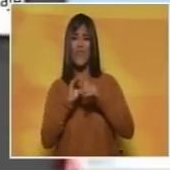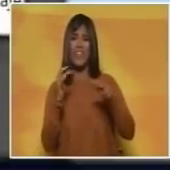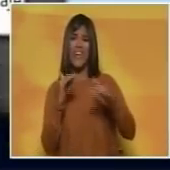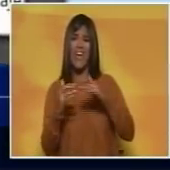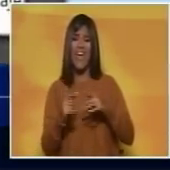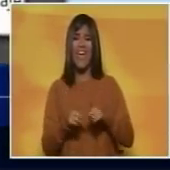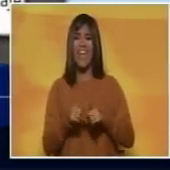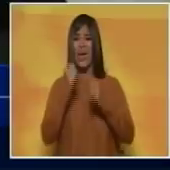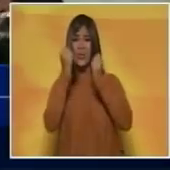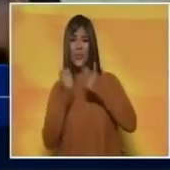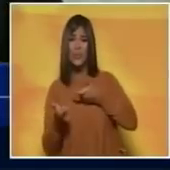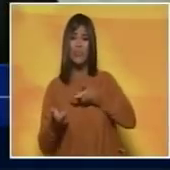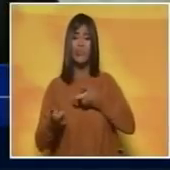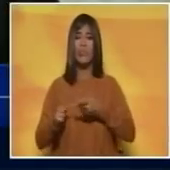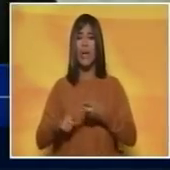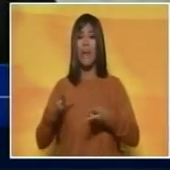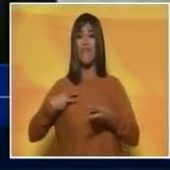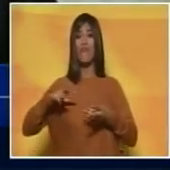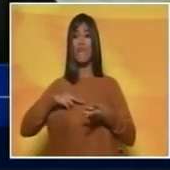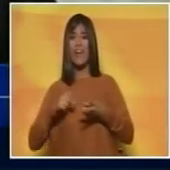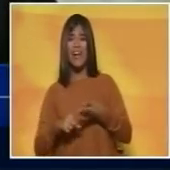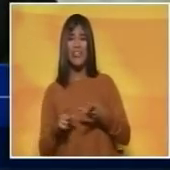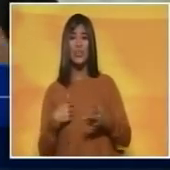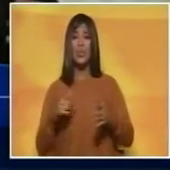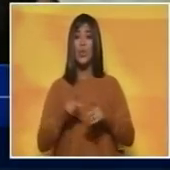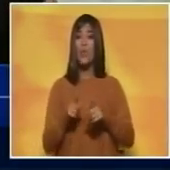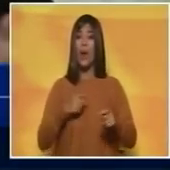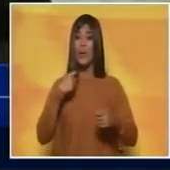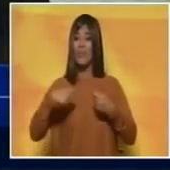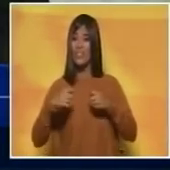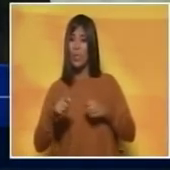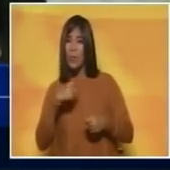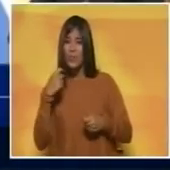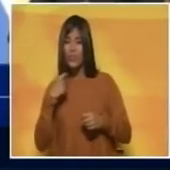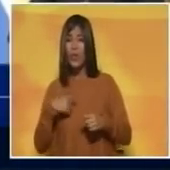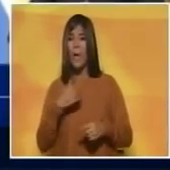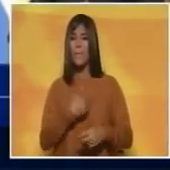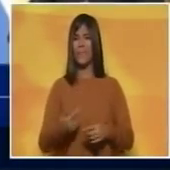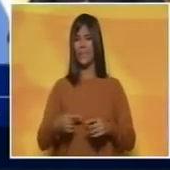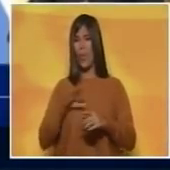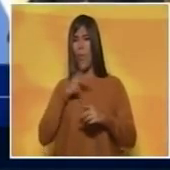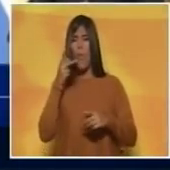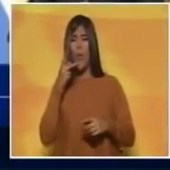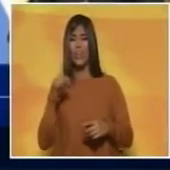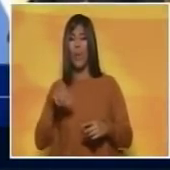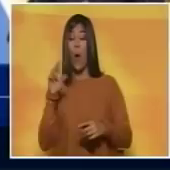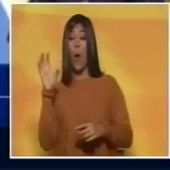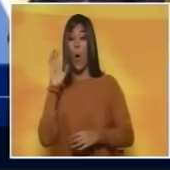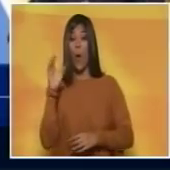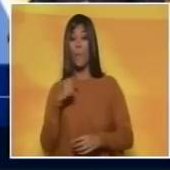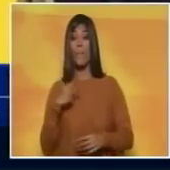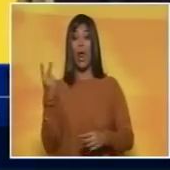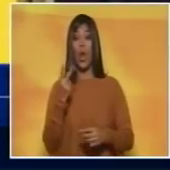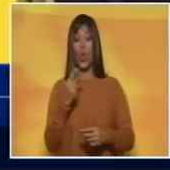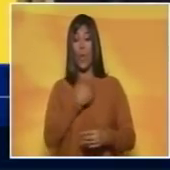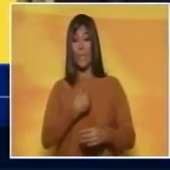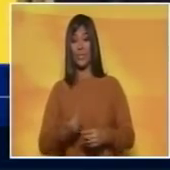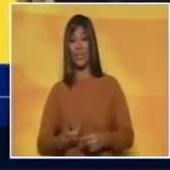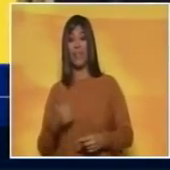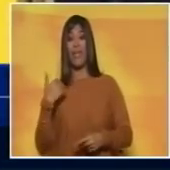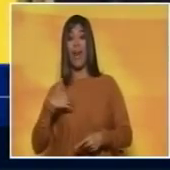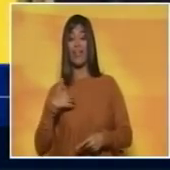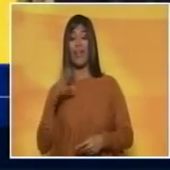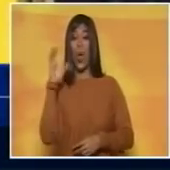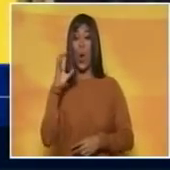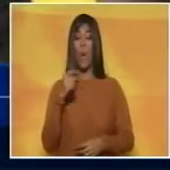el paramilitarismo, los falsos positivos y la narcopolítica en Colombia. En Buenos Aires, Argentina, Macri y Duque sostuvieron un encuentro